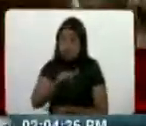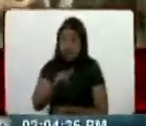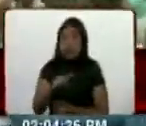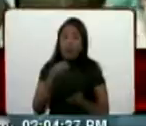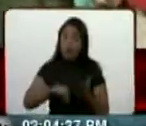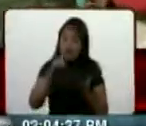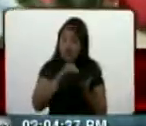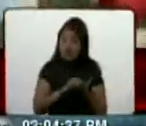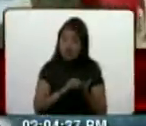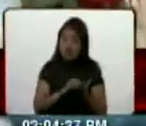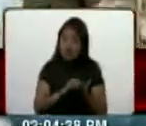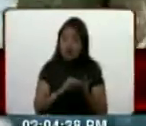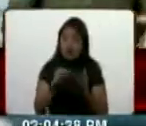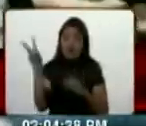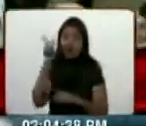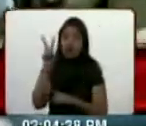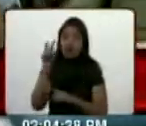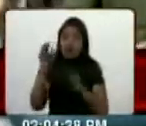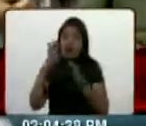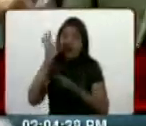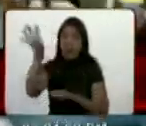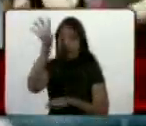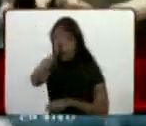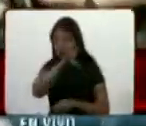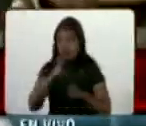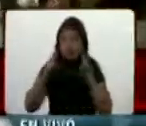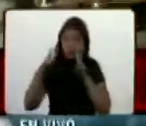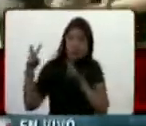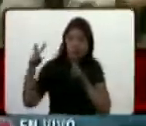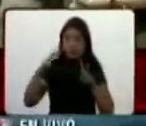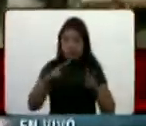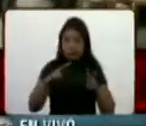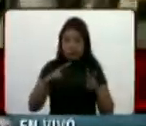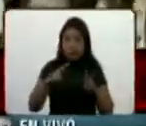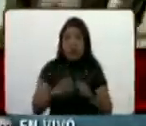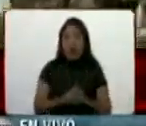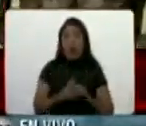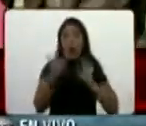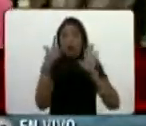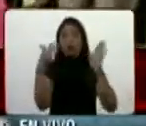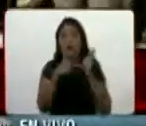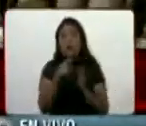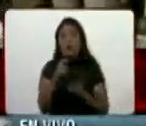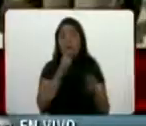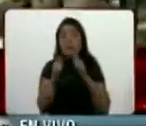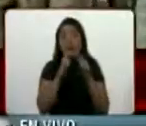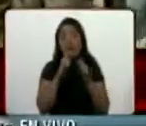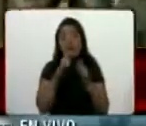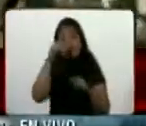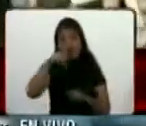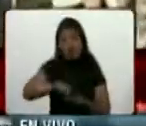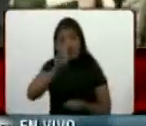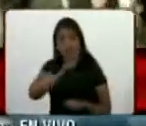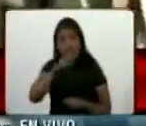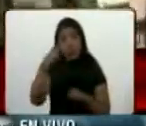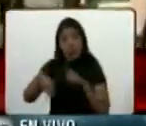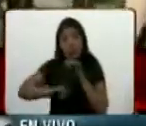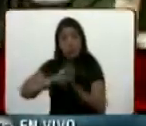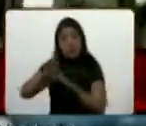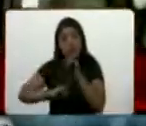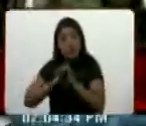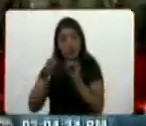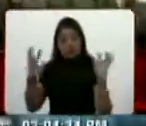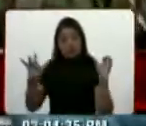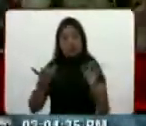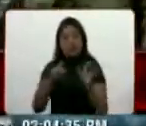nuevamente en los ojos internacionales. Hay más de 8.000 periodistas entre nacionales e internacionales acreditados dando cobertura a